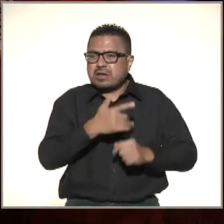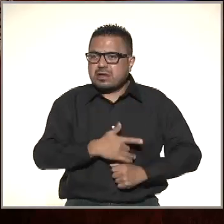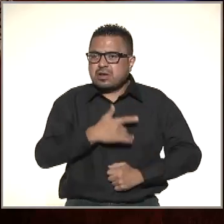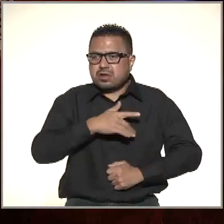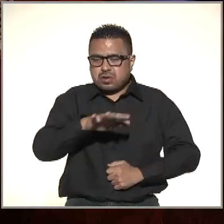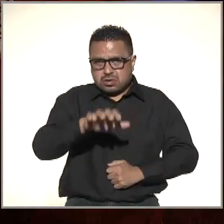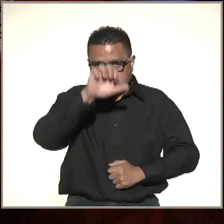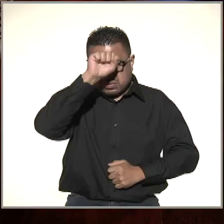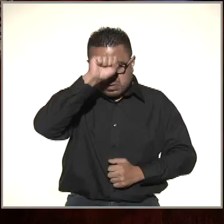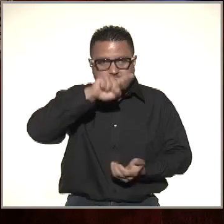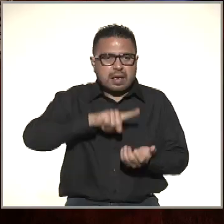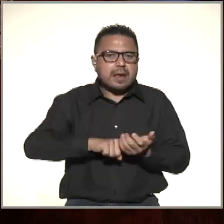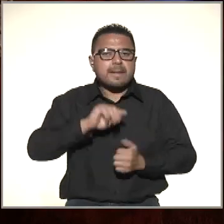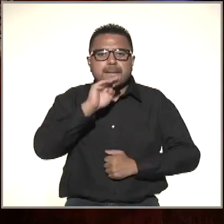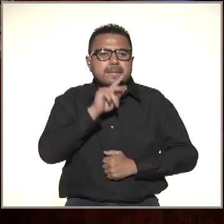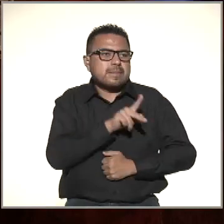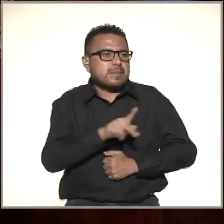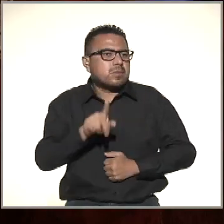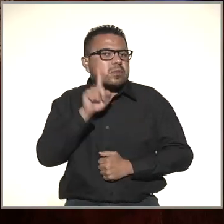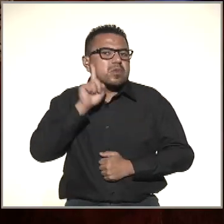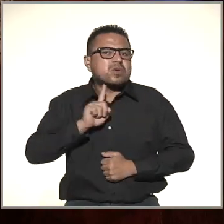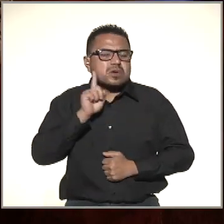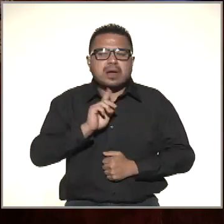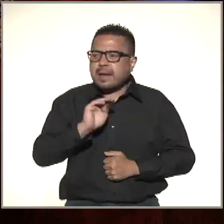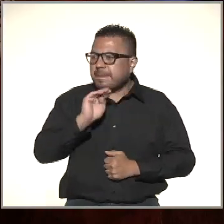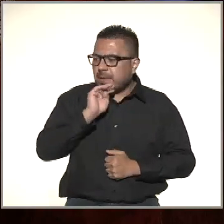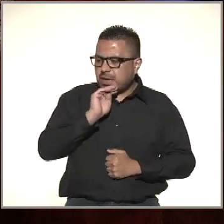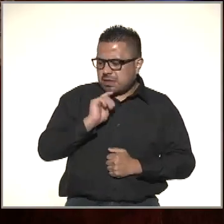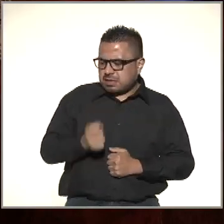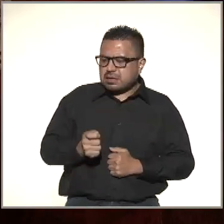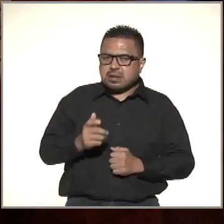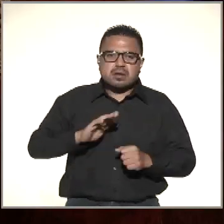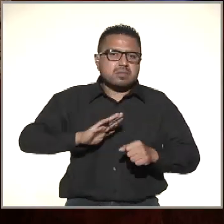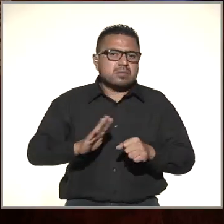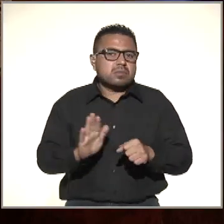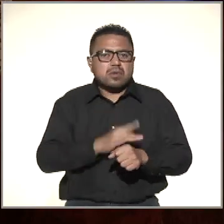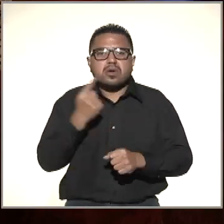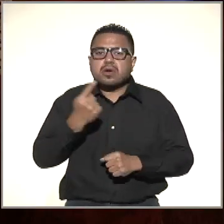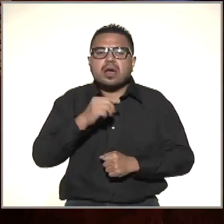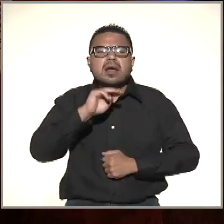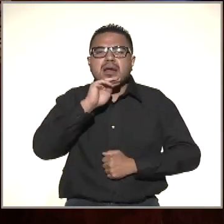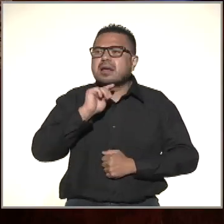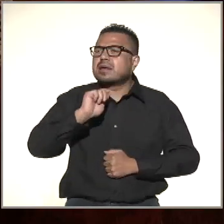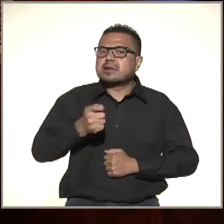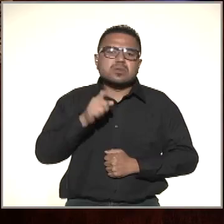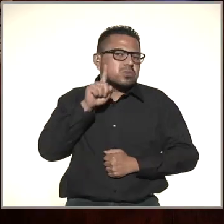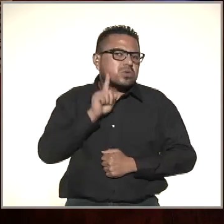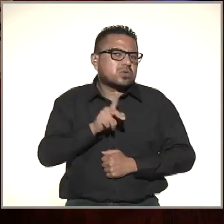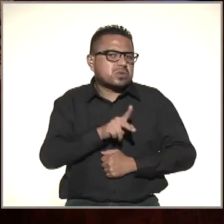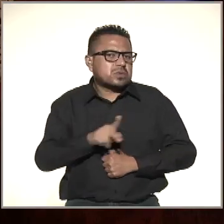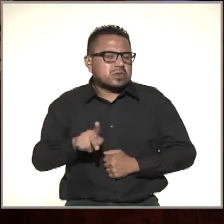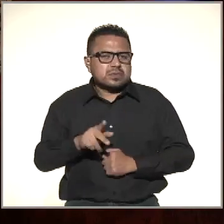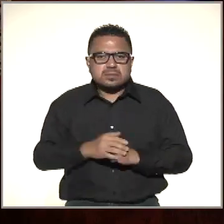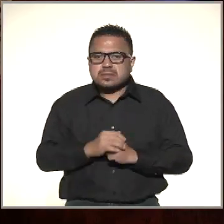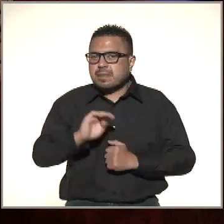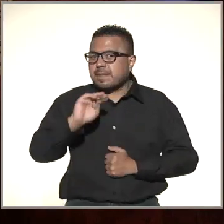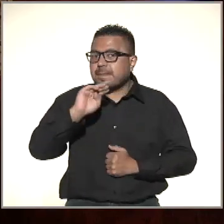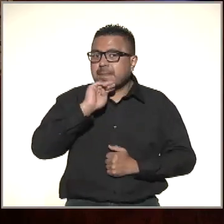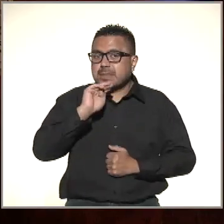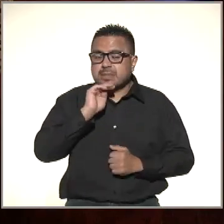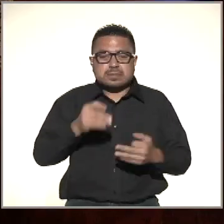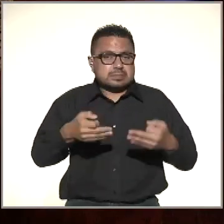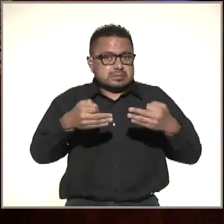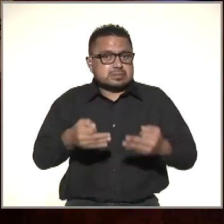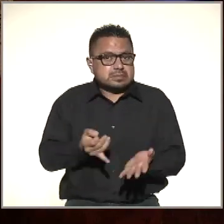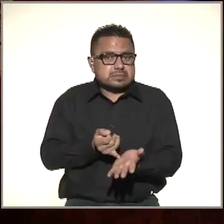de la maternidad en las mujeres, de ser madres, porque tenemos que ser madres al ser mujeres? ¿Ser madre es realmente